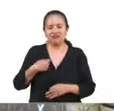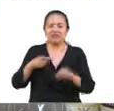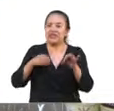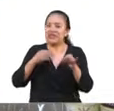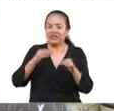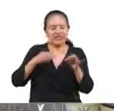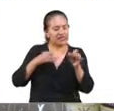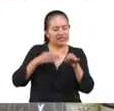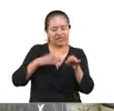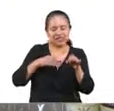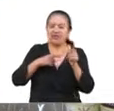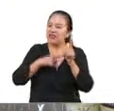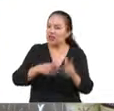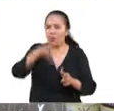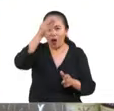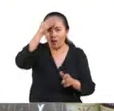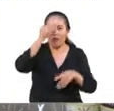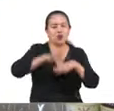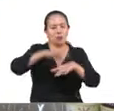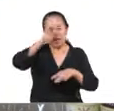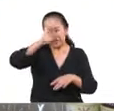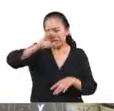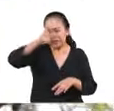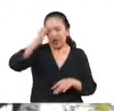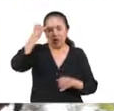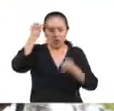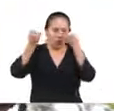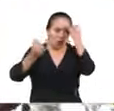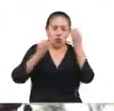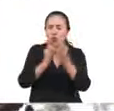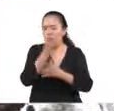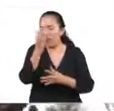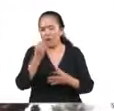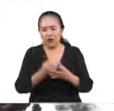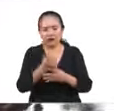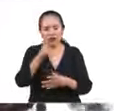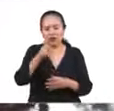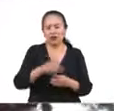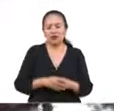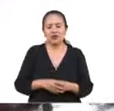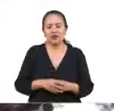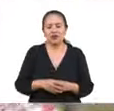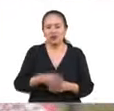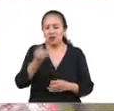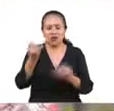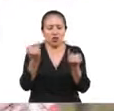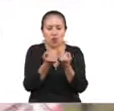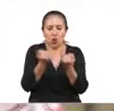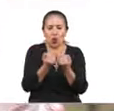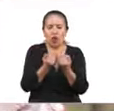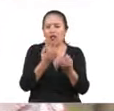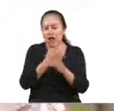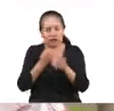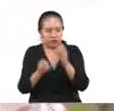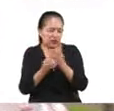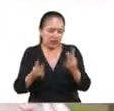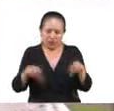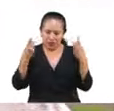nuevas experiencias, compartiendo nuevas ideas, nuevas fórmulas tal vez en la elaboración de los productos.